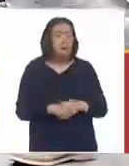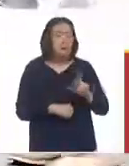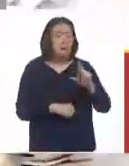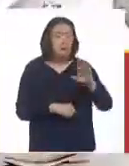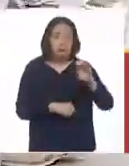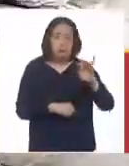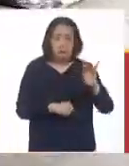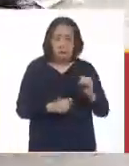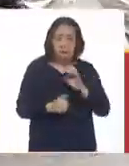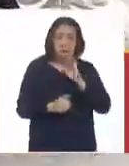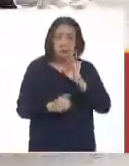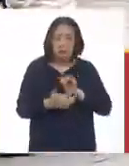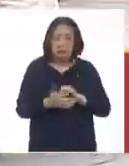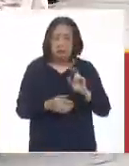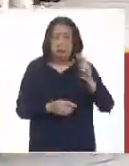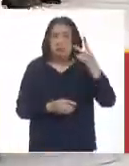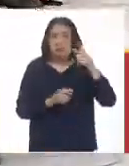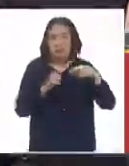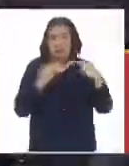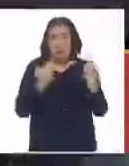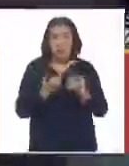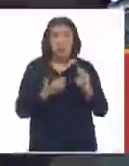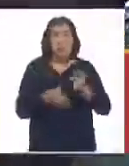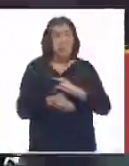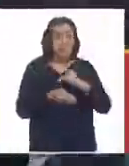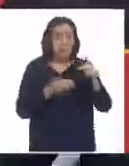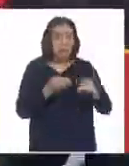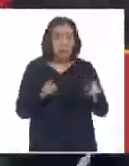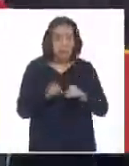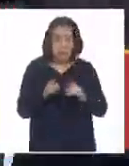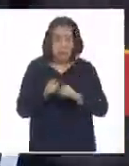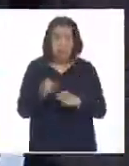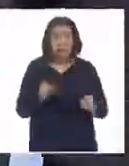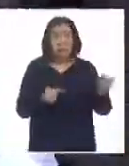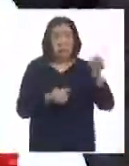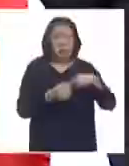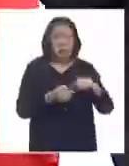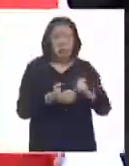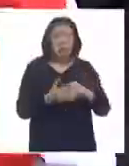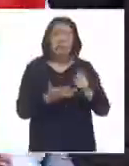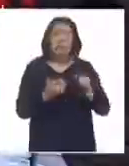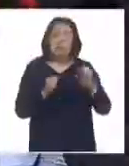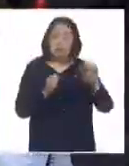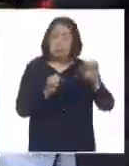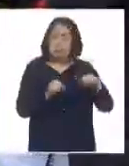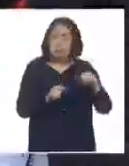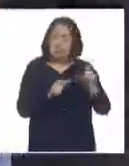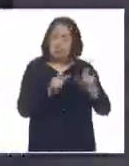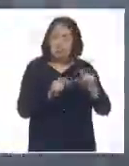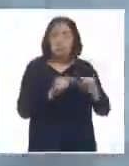Santibáñez precisó que se trató de la segunda reunión de profesionales, donde también participaron militantes y otros invitados.